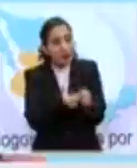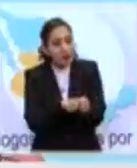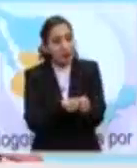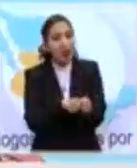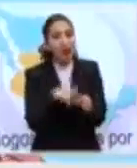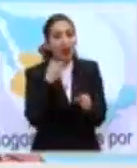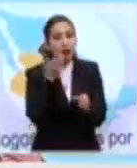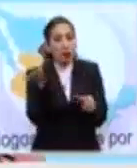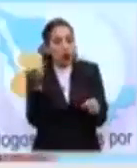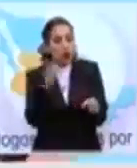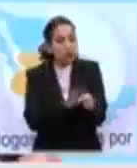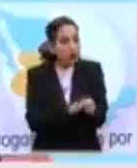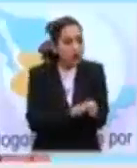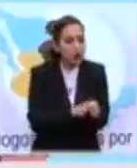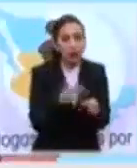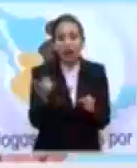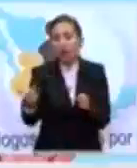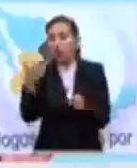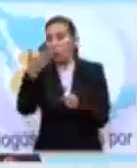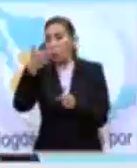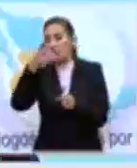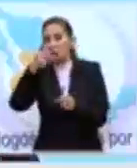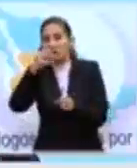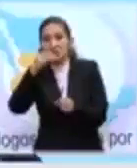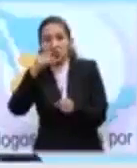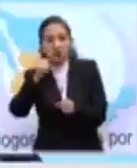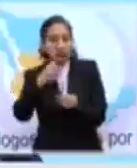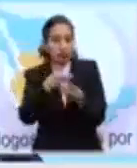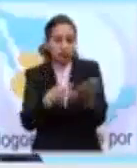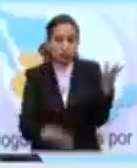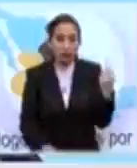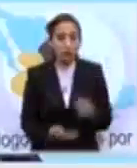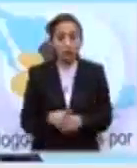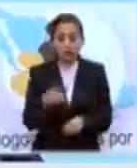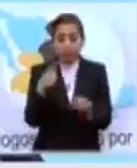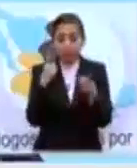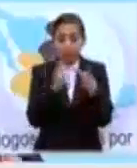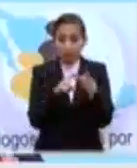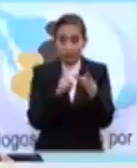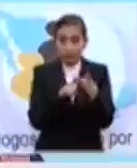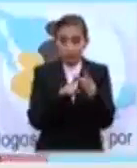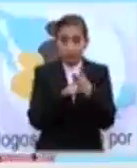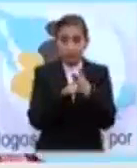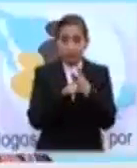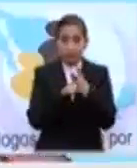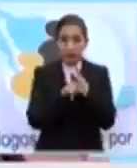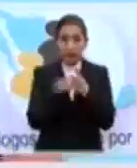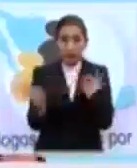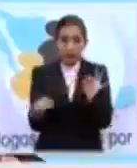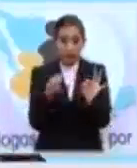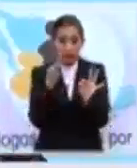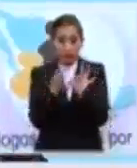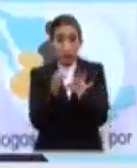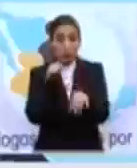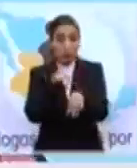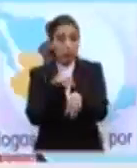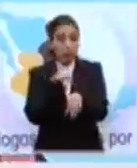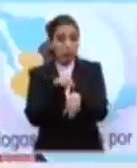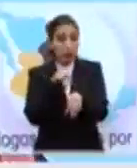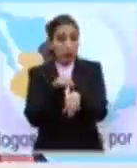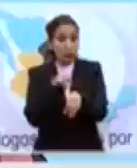los hospitales, los hospicios, etcétera. Segundo, muy puntual porque el tiempo nos